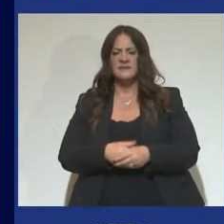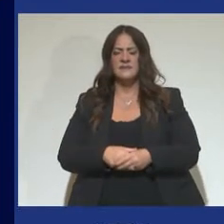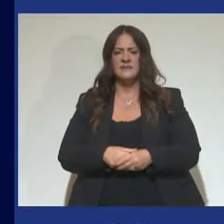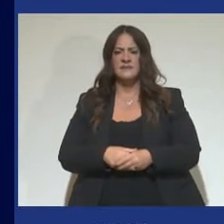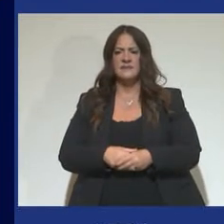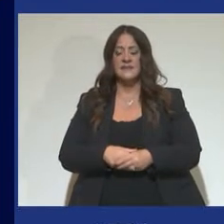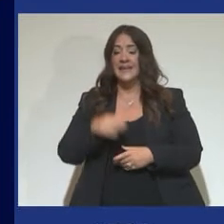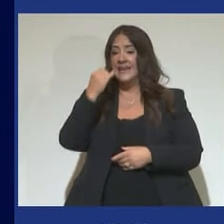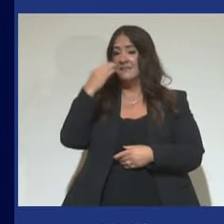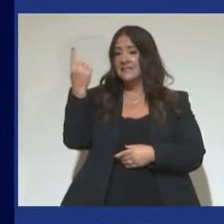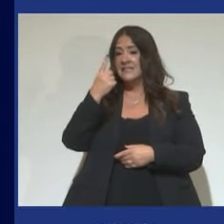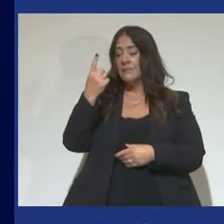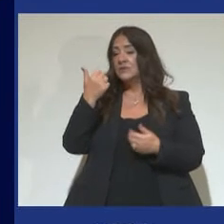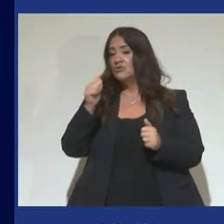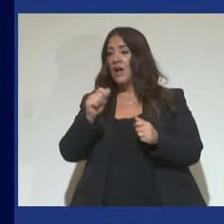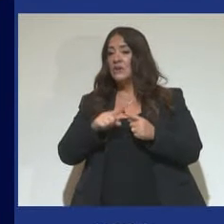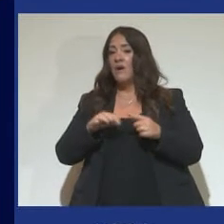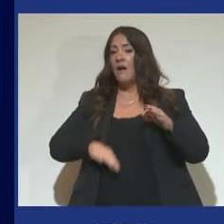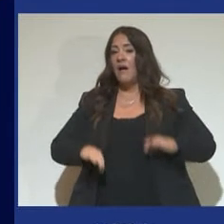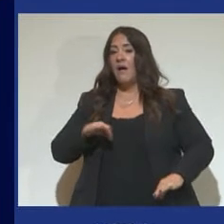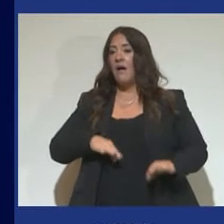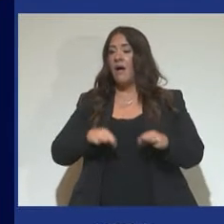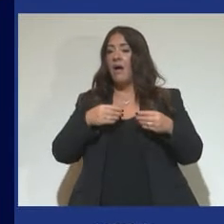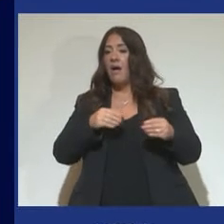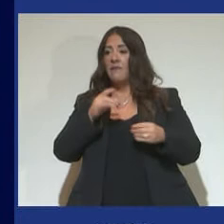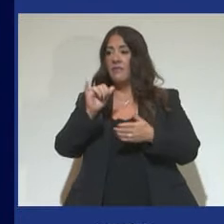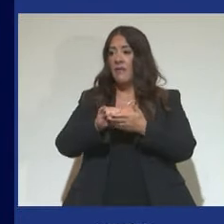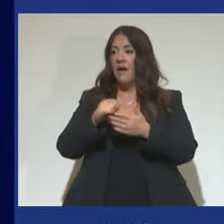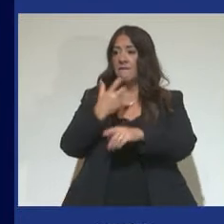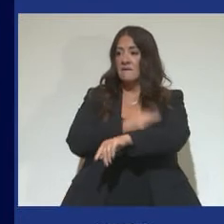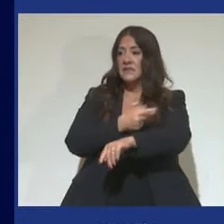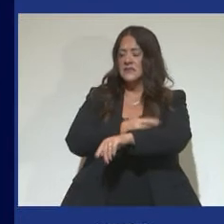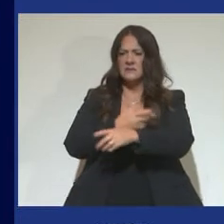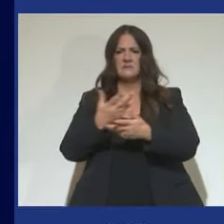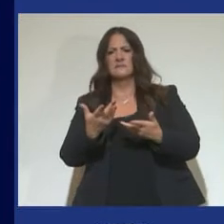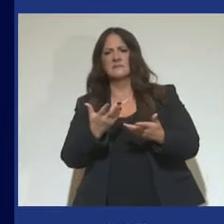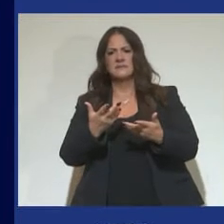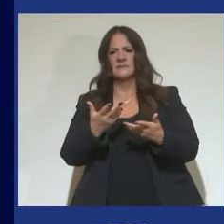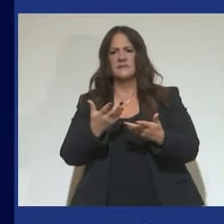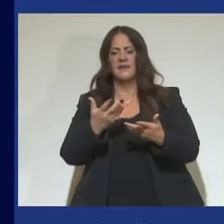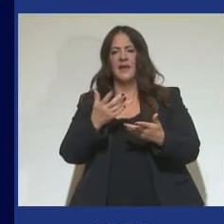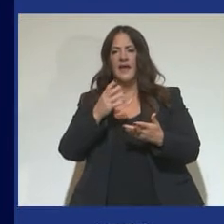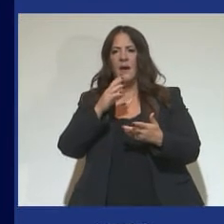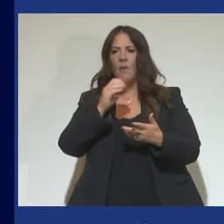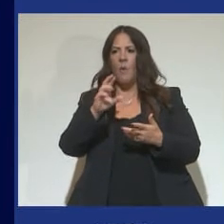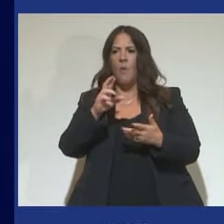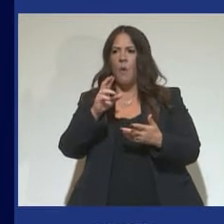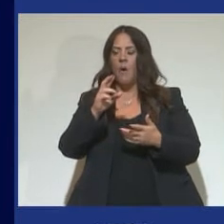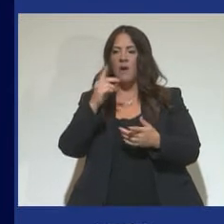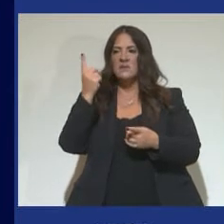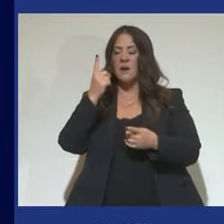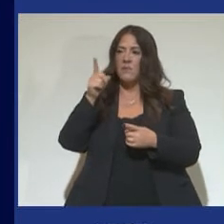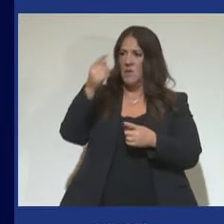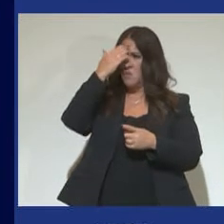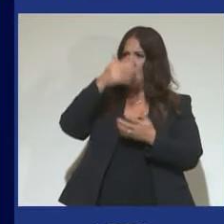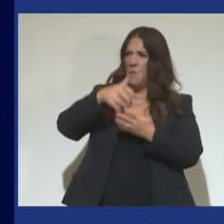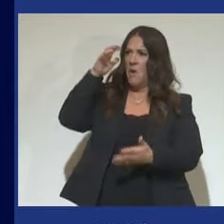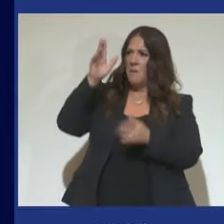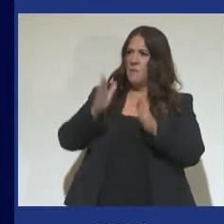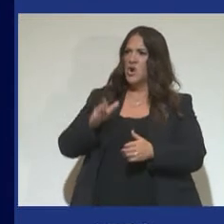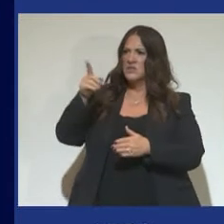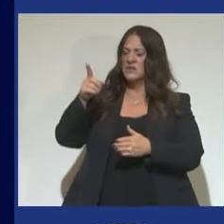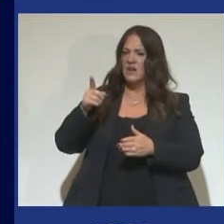cobrar si hay alguien que está de alguna manera ganando dinero con las vacunas o tal vez haya alguien una persona muy rica